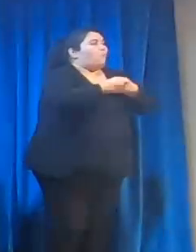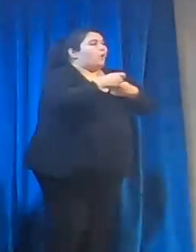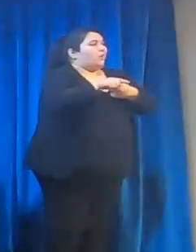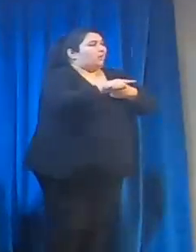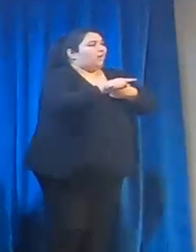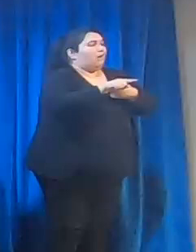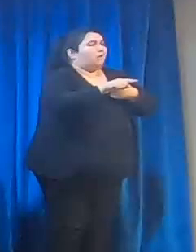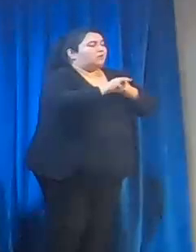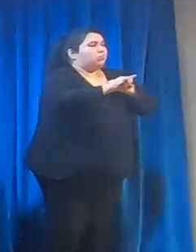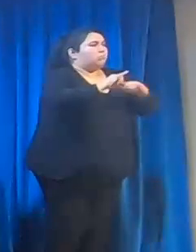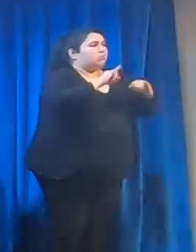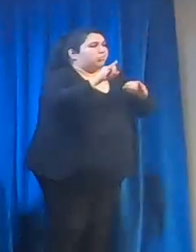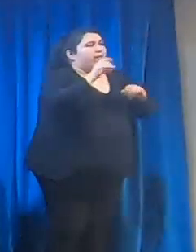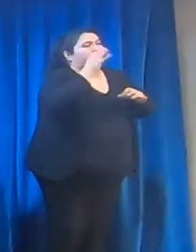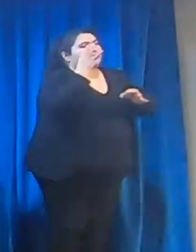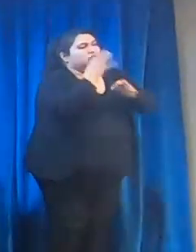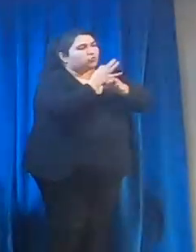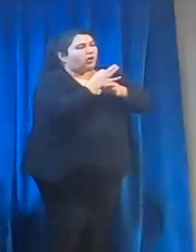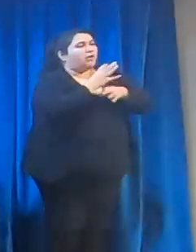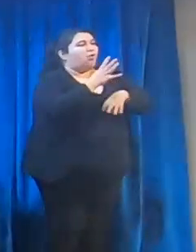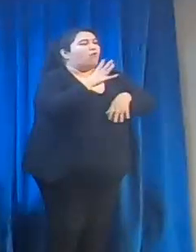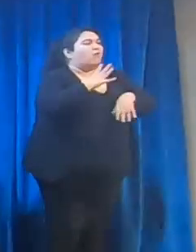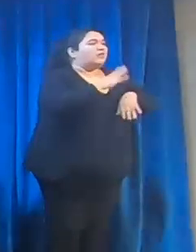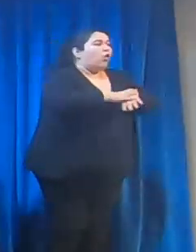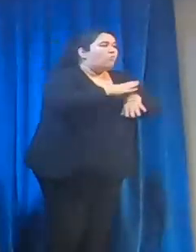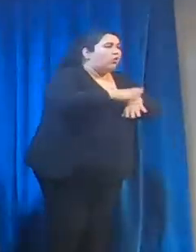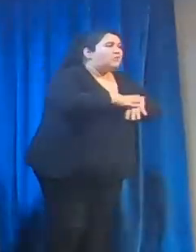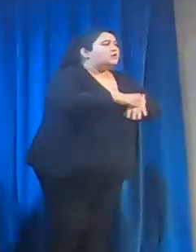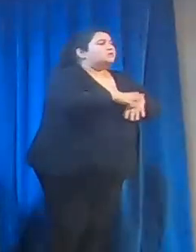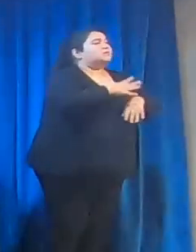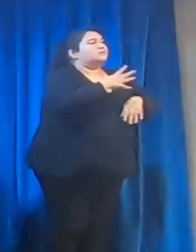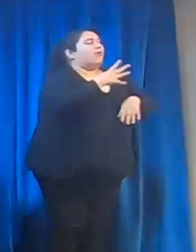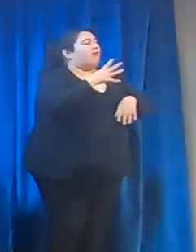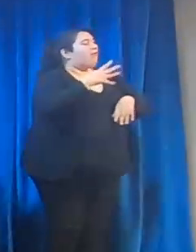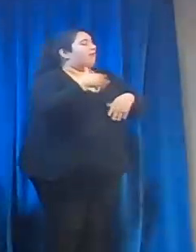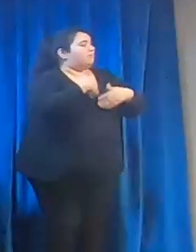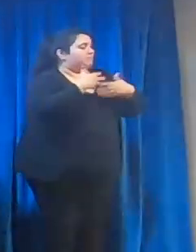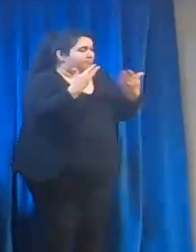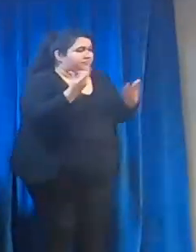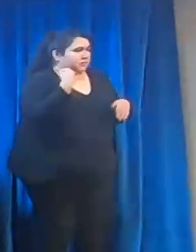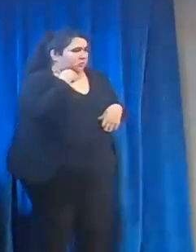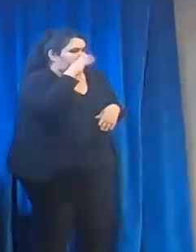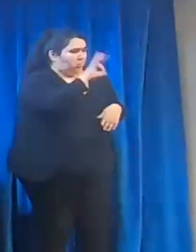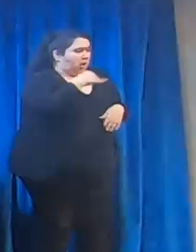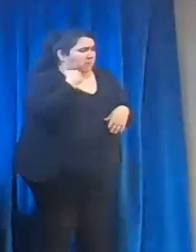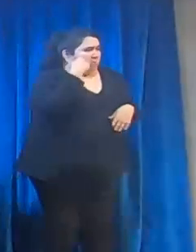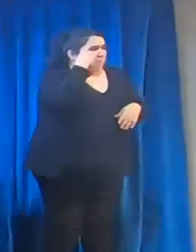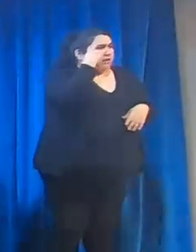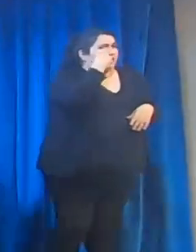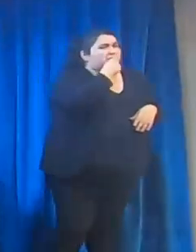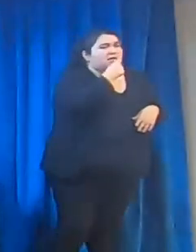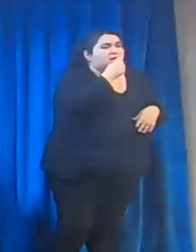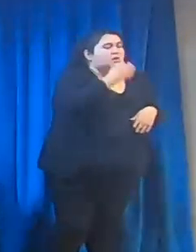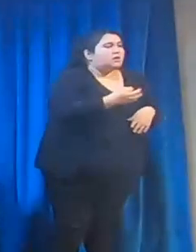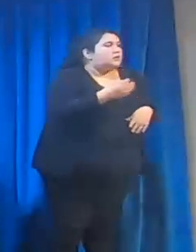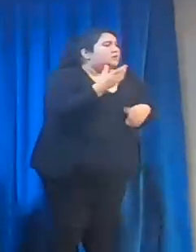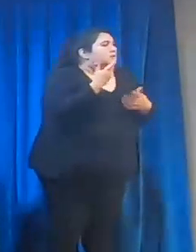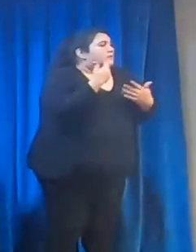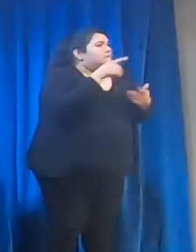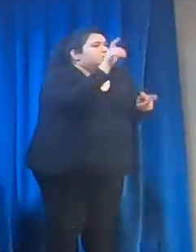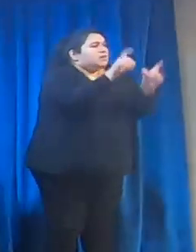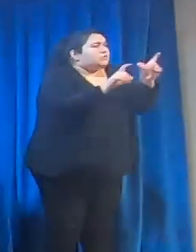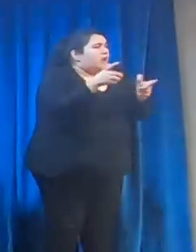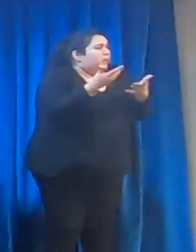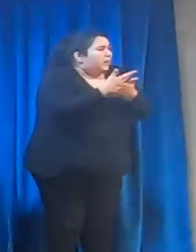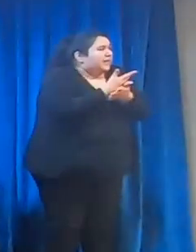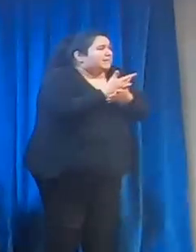a las escuelas de inacción o de falta de compromiso, ¿no? Y no me imaginé que se iba a victimizar tanto a algunas personas,